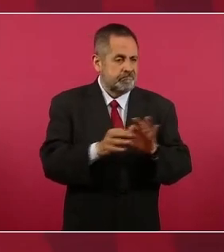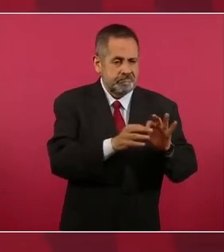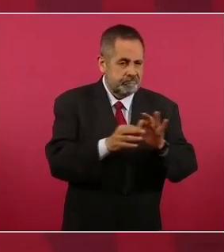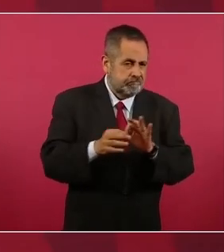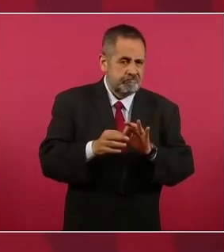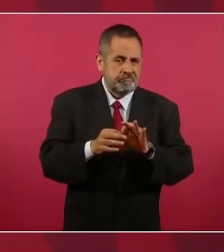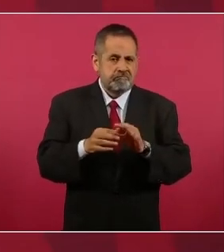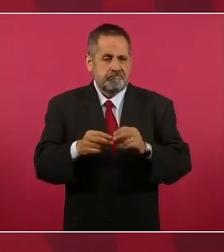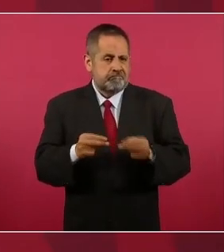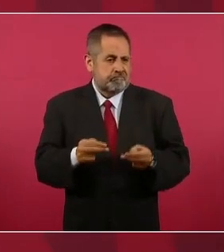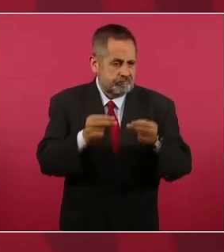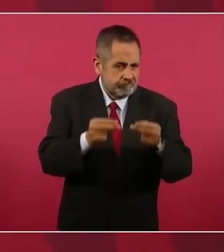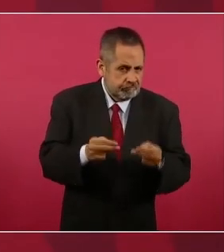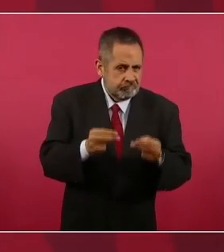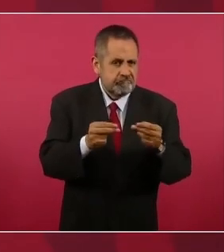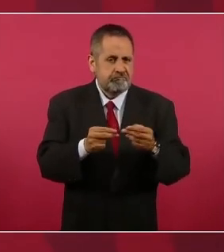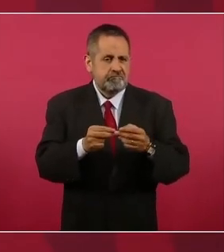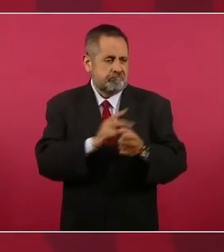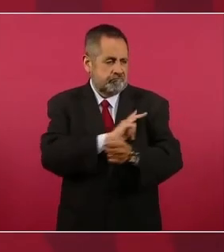poder.